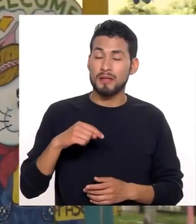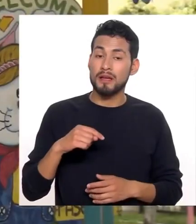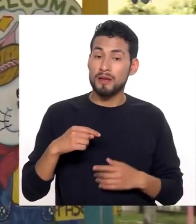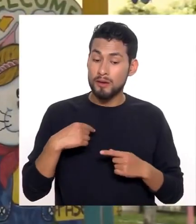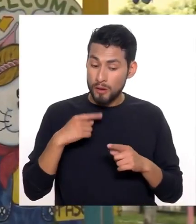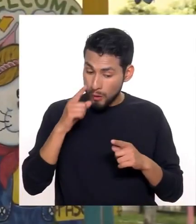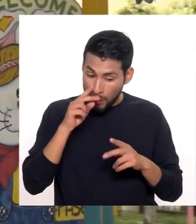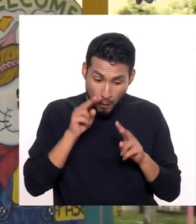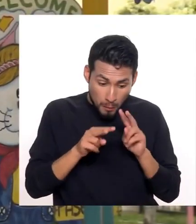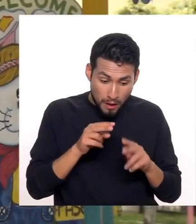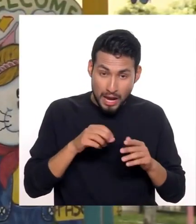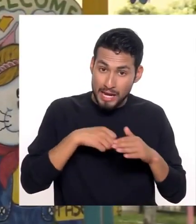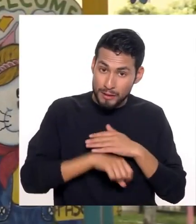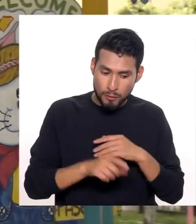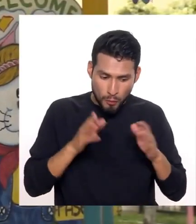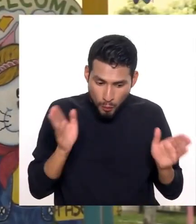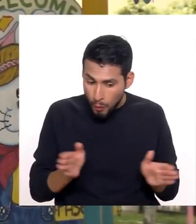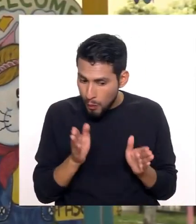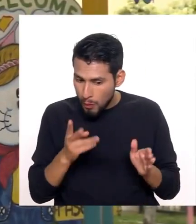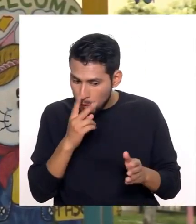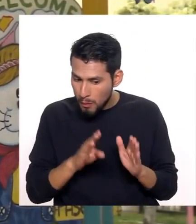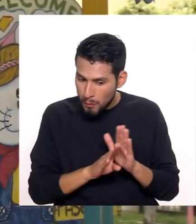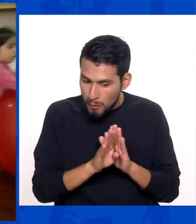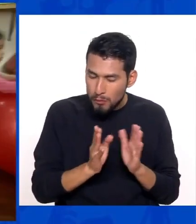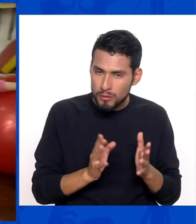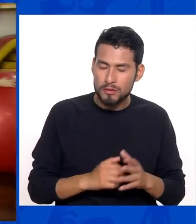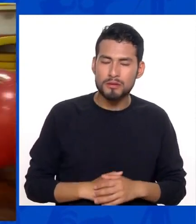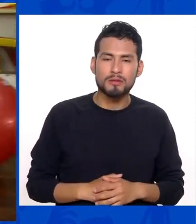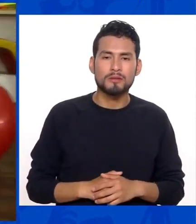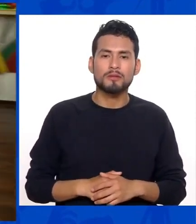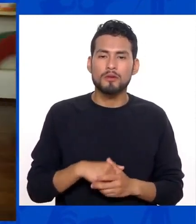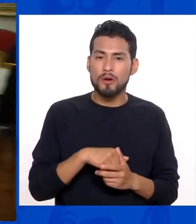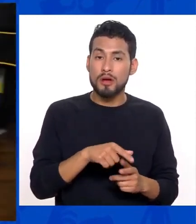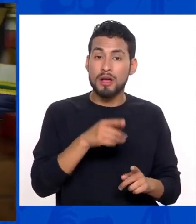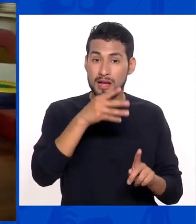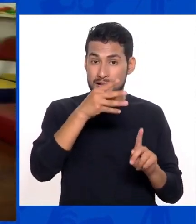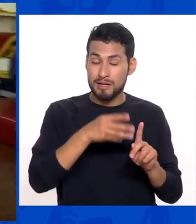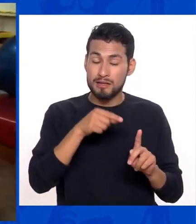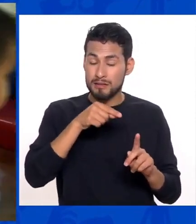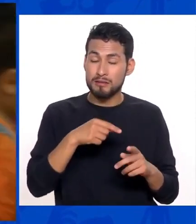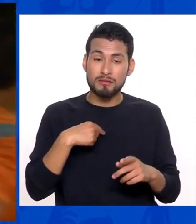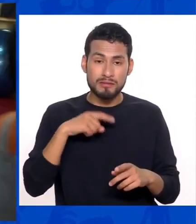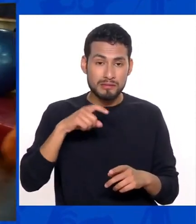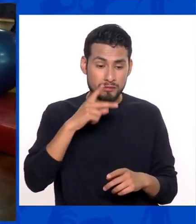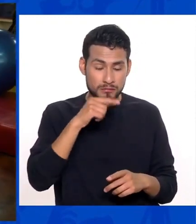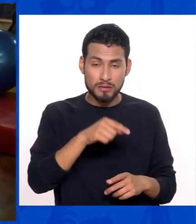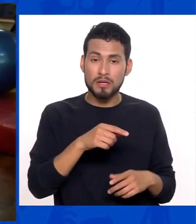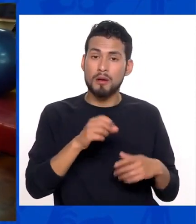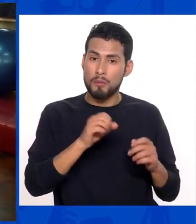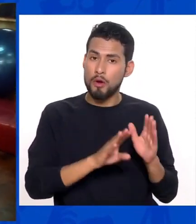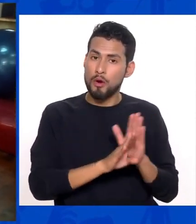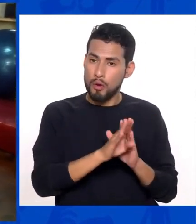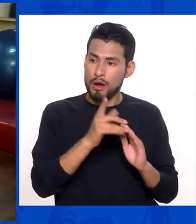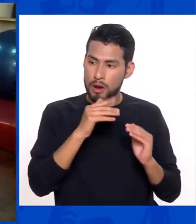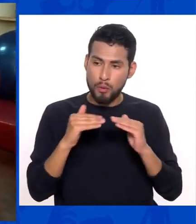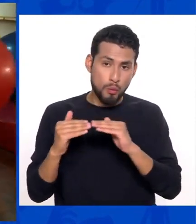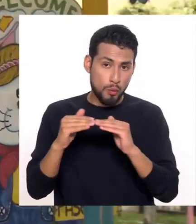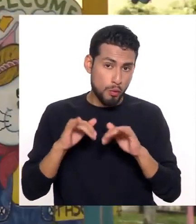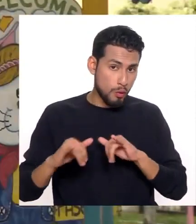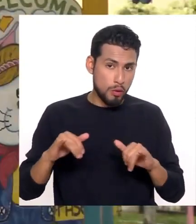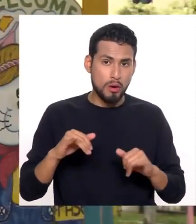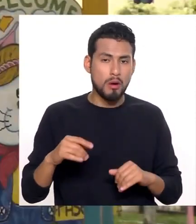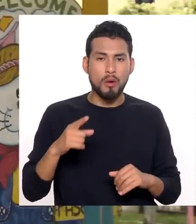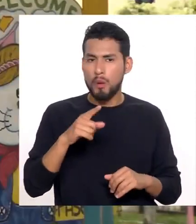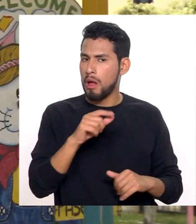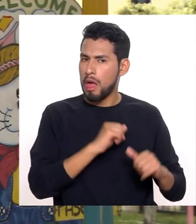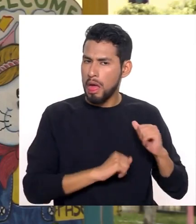Si bien nosotros estamos atrás de nuestro hijo para que se desarrolle de la mejor manera, el lado de su diagnóstico, ya que necesitamos que se desarrolle a la par de